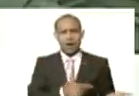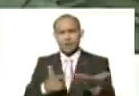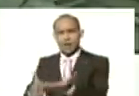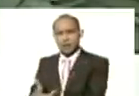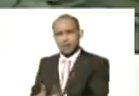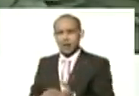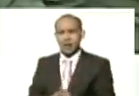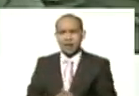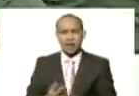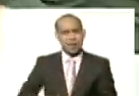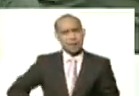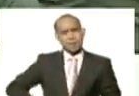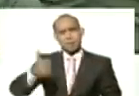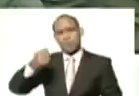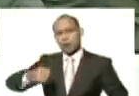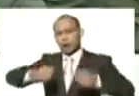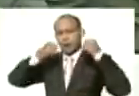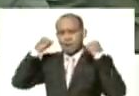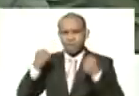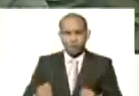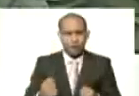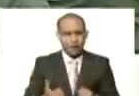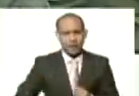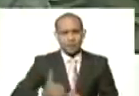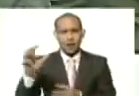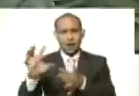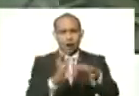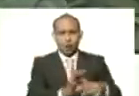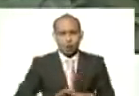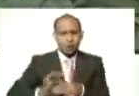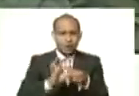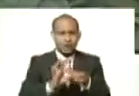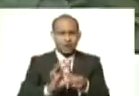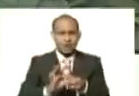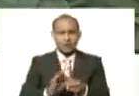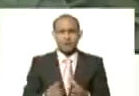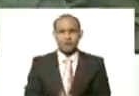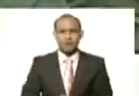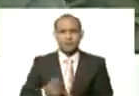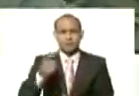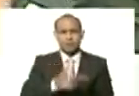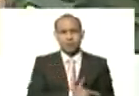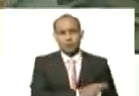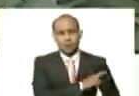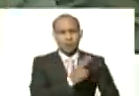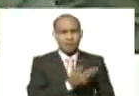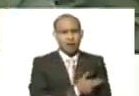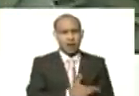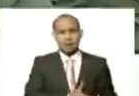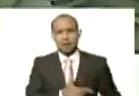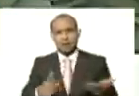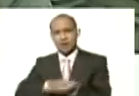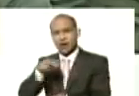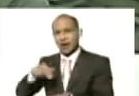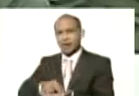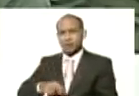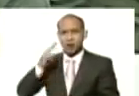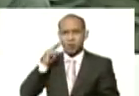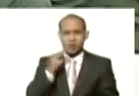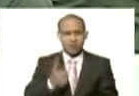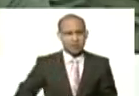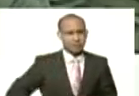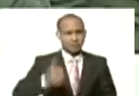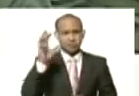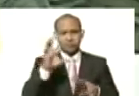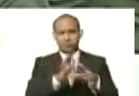instruido, más poderosa, más cohesionada y sobre todo una Fuerza Armada Nacional Bolivariana cada día más unida y